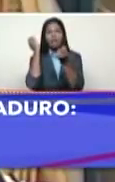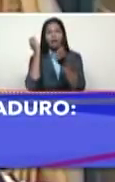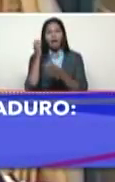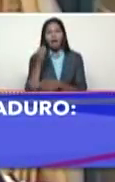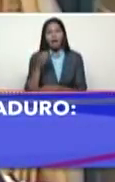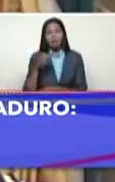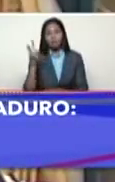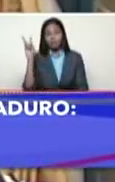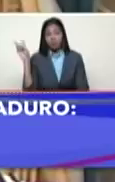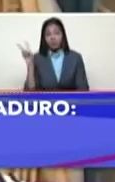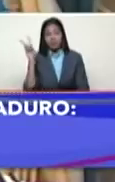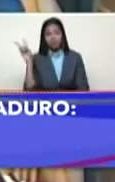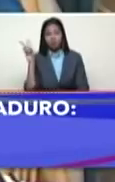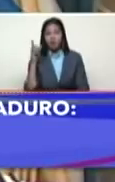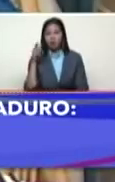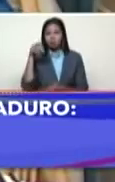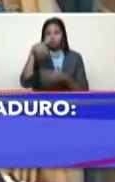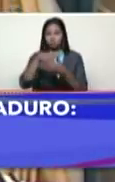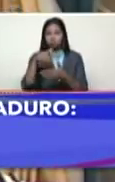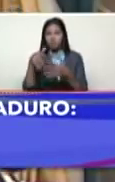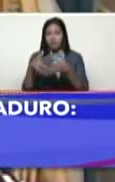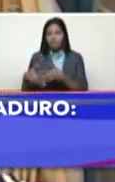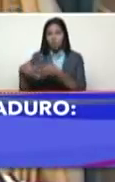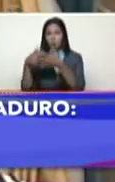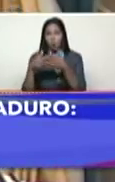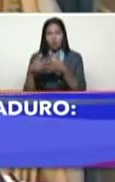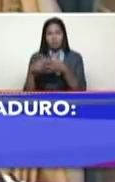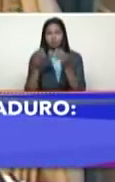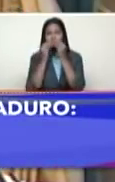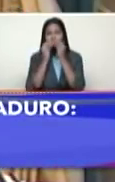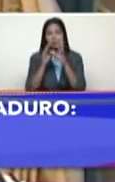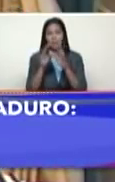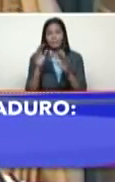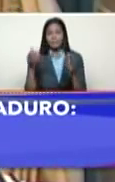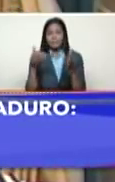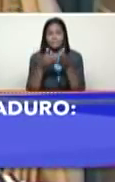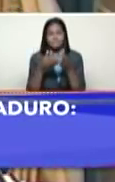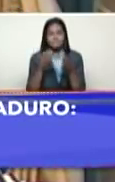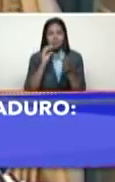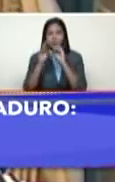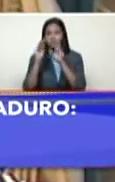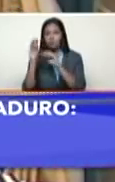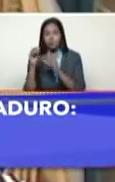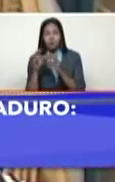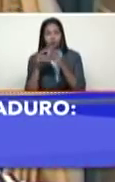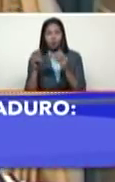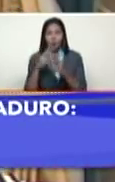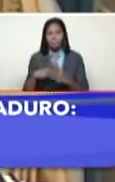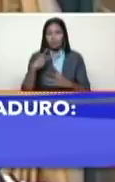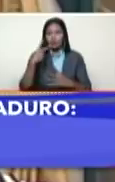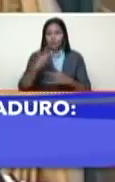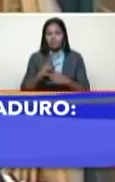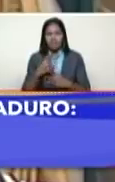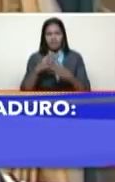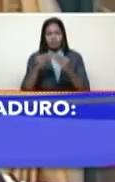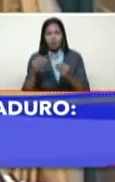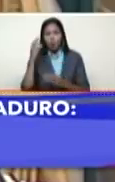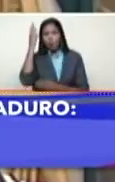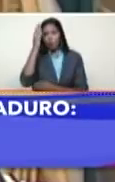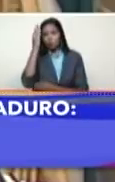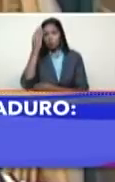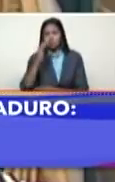de Venezuela en Washington. Mil besos a ustedes por su valentía, heroicidad, por su